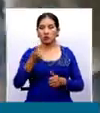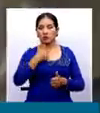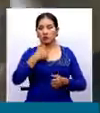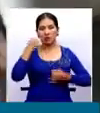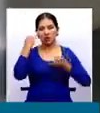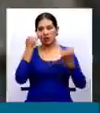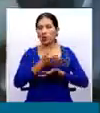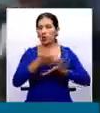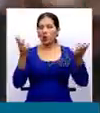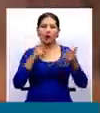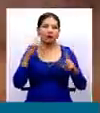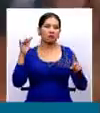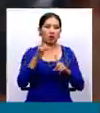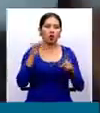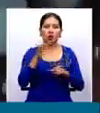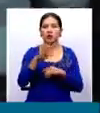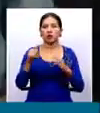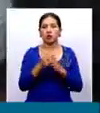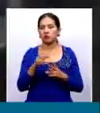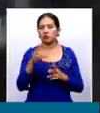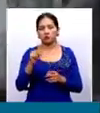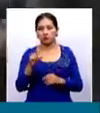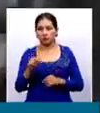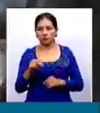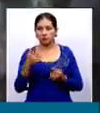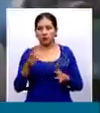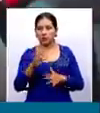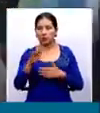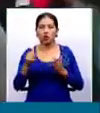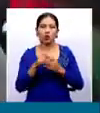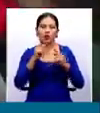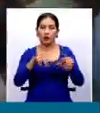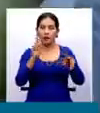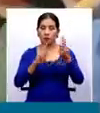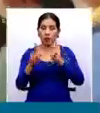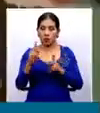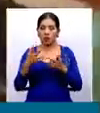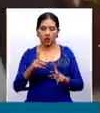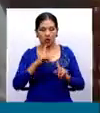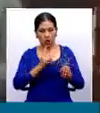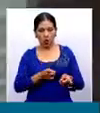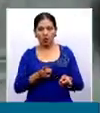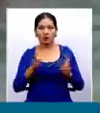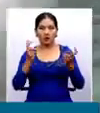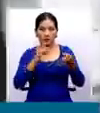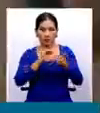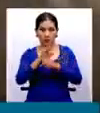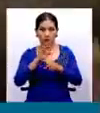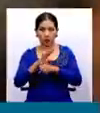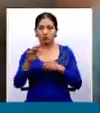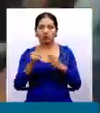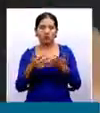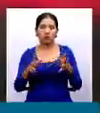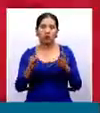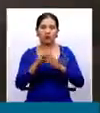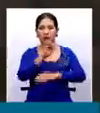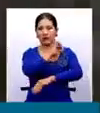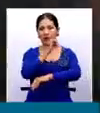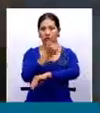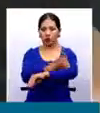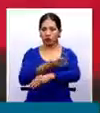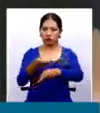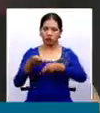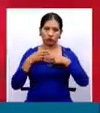para agredir, para maltratar, para violentar. Si el pueblo nos ha dado el mandato, nos ha dado la oportunidad de ser autoridades,